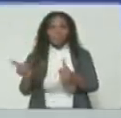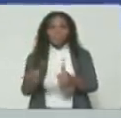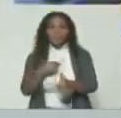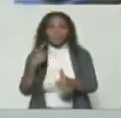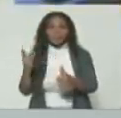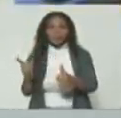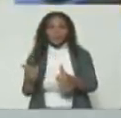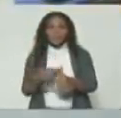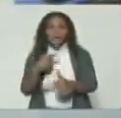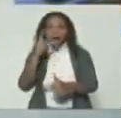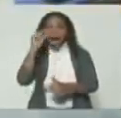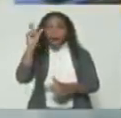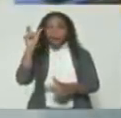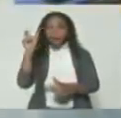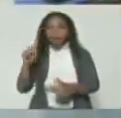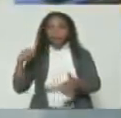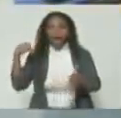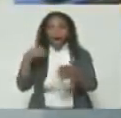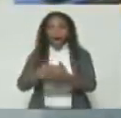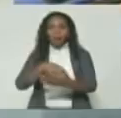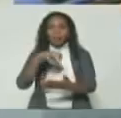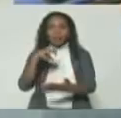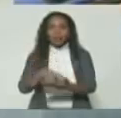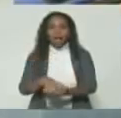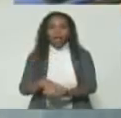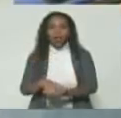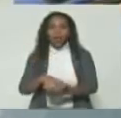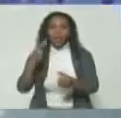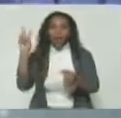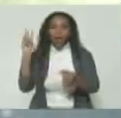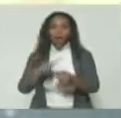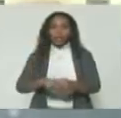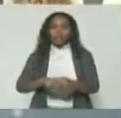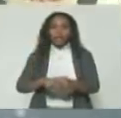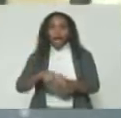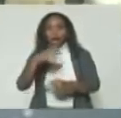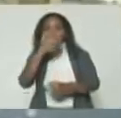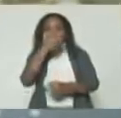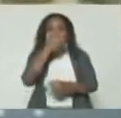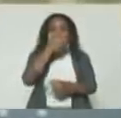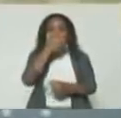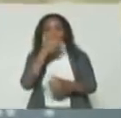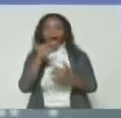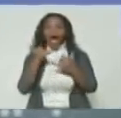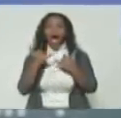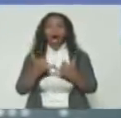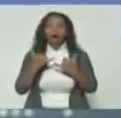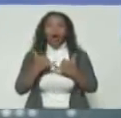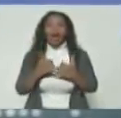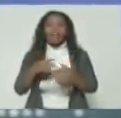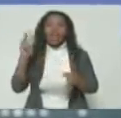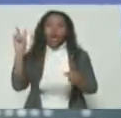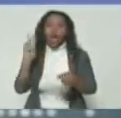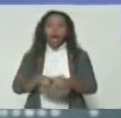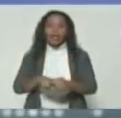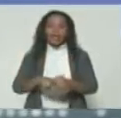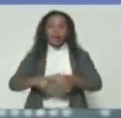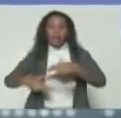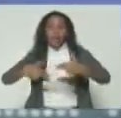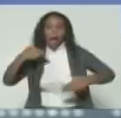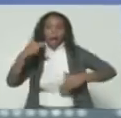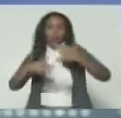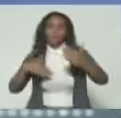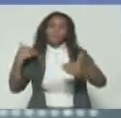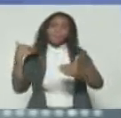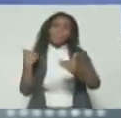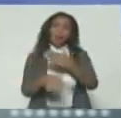principal propiciador de golpes de Estado, violencia terrorista y ahora esta violencia delincuencial. Vamos